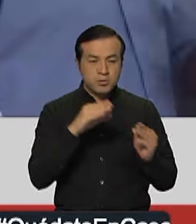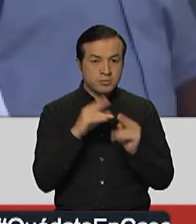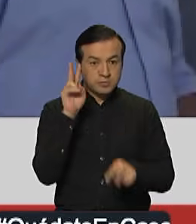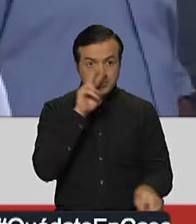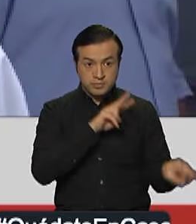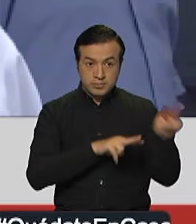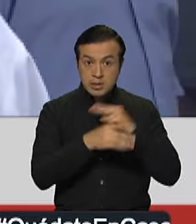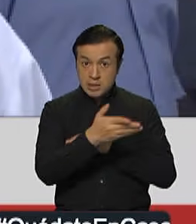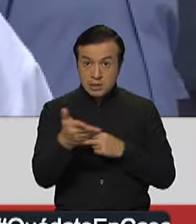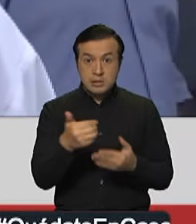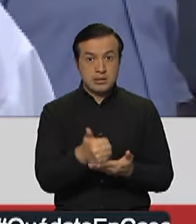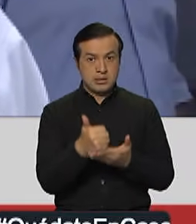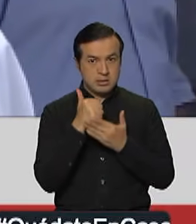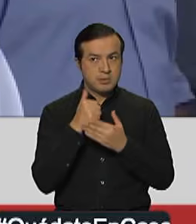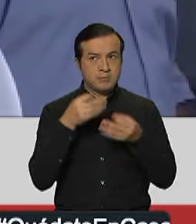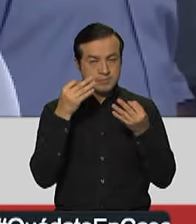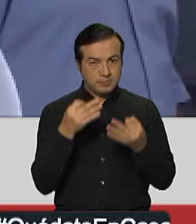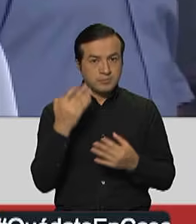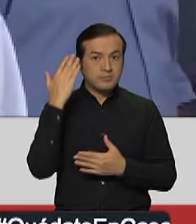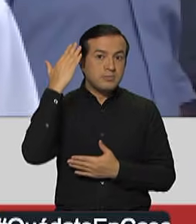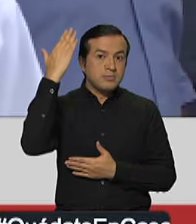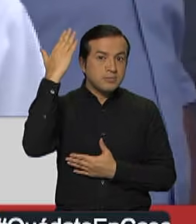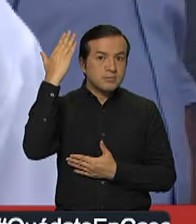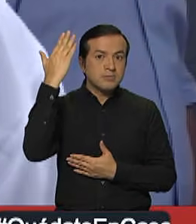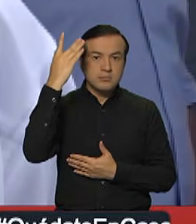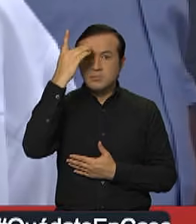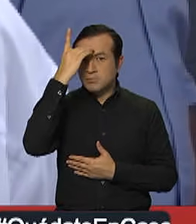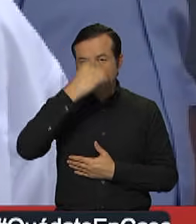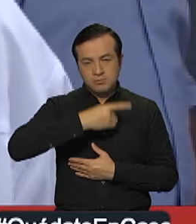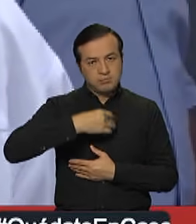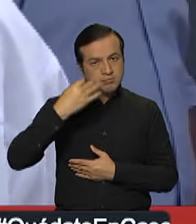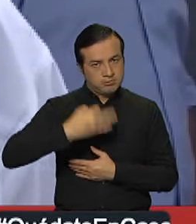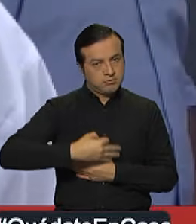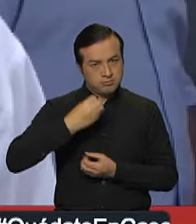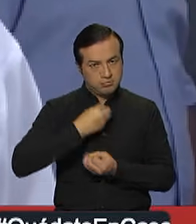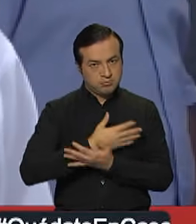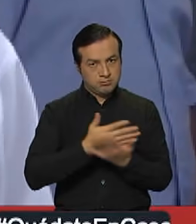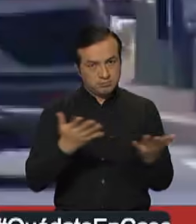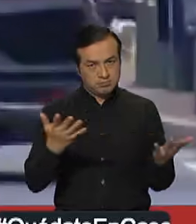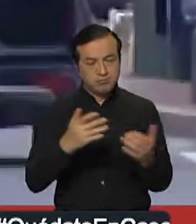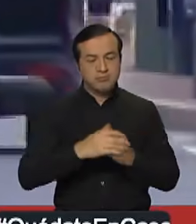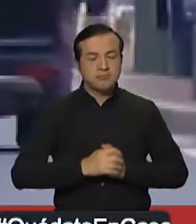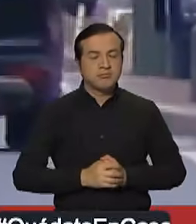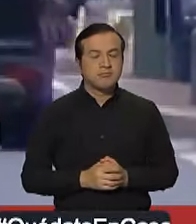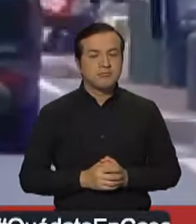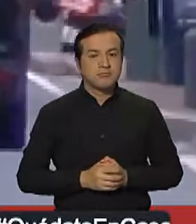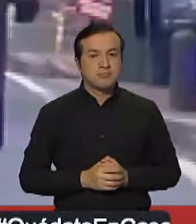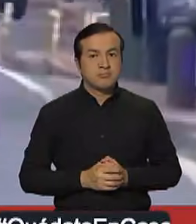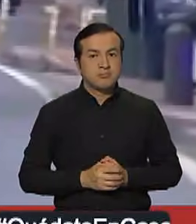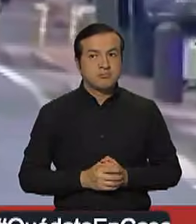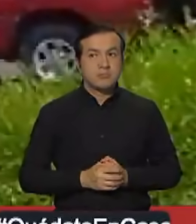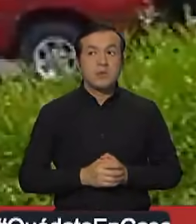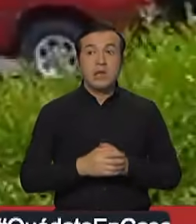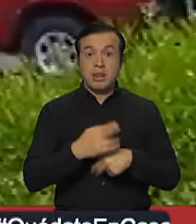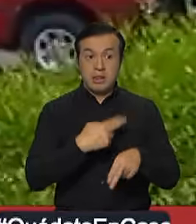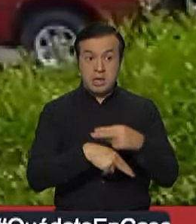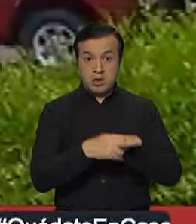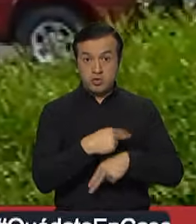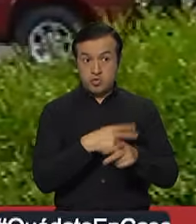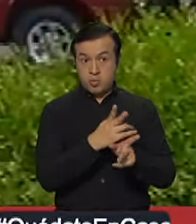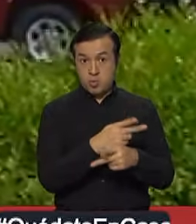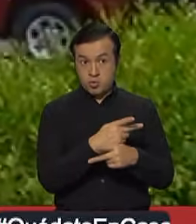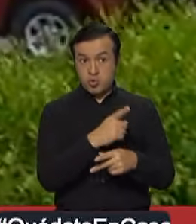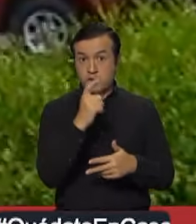va a ayudar a los alcaldes a tomar las mejores decisiones para nuestra población. No solo el sector comercial y